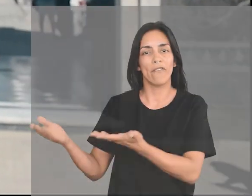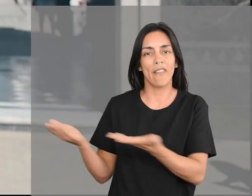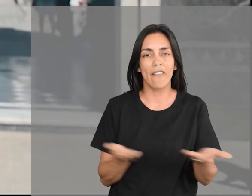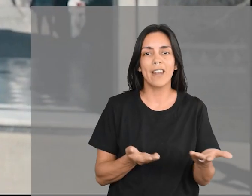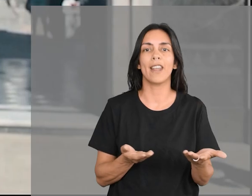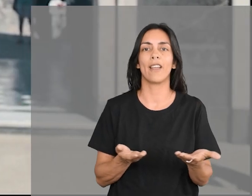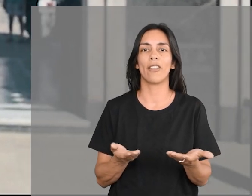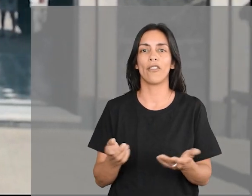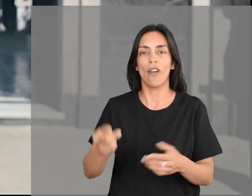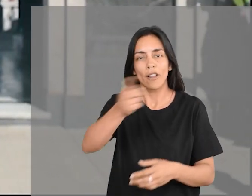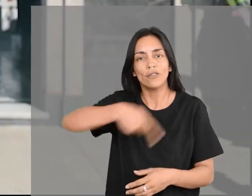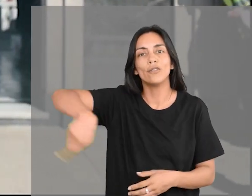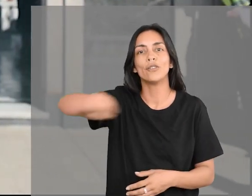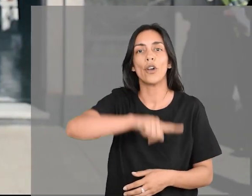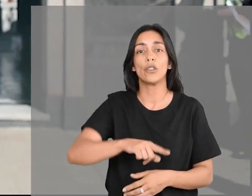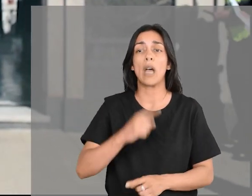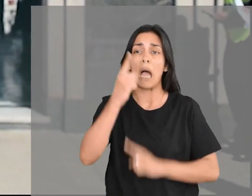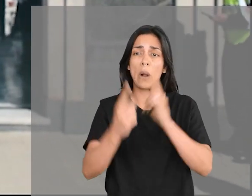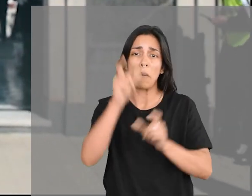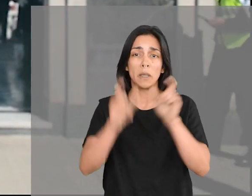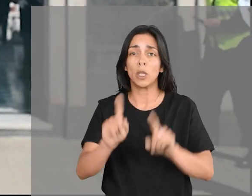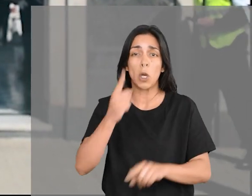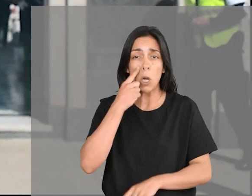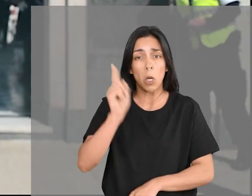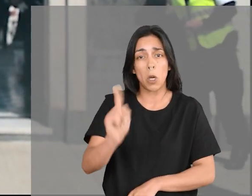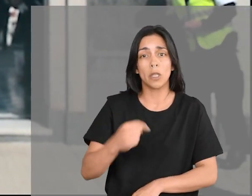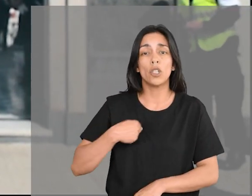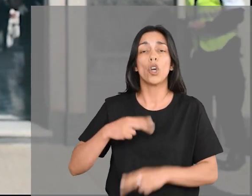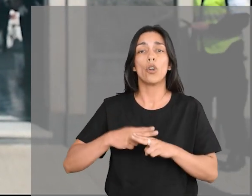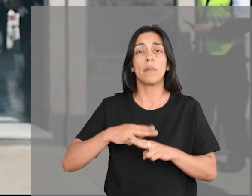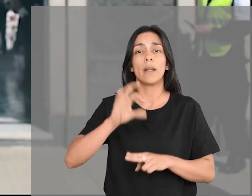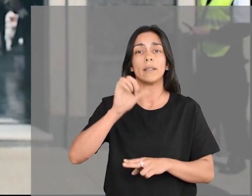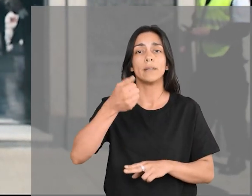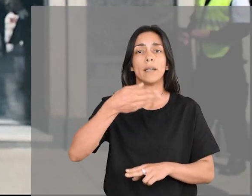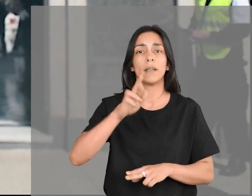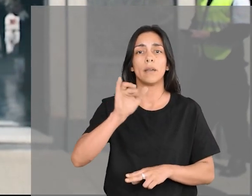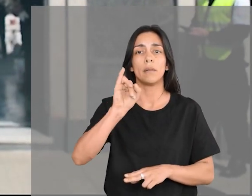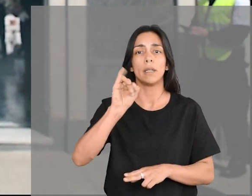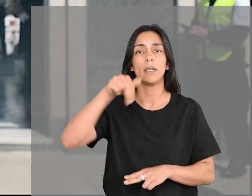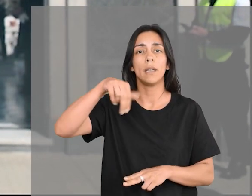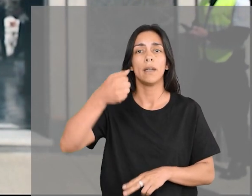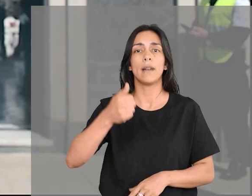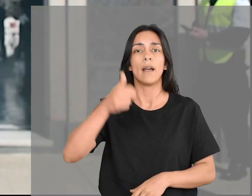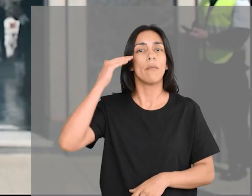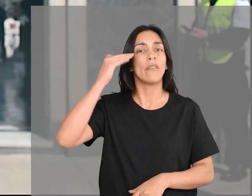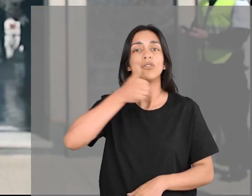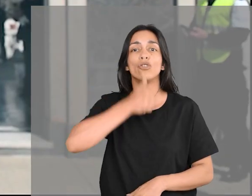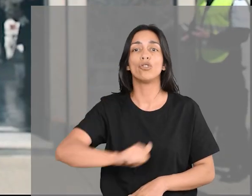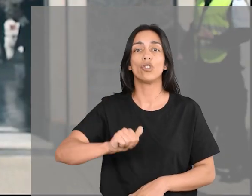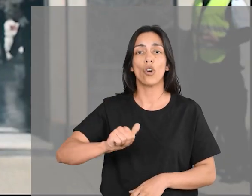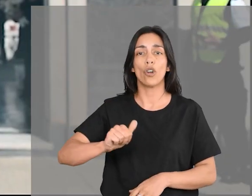todos bienvenidos. Para los que no me conocen, yo soy Sabrina Cantizani, profesora de Historia del Liceo Rural Villa de